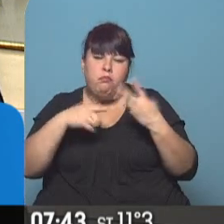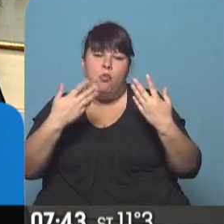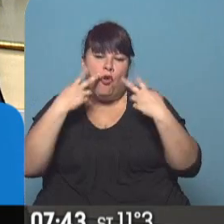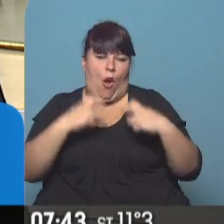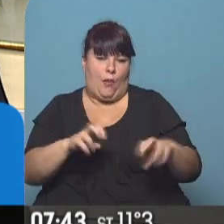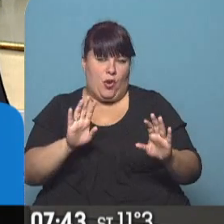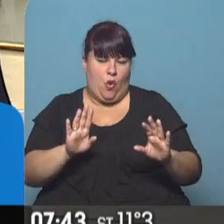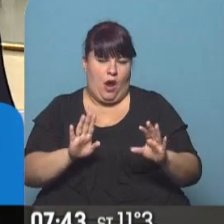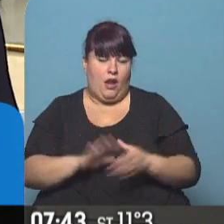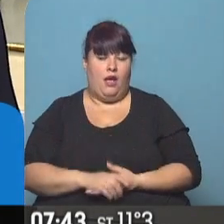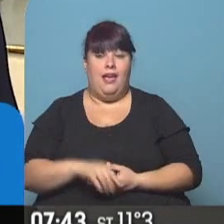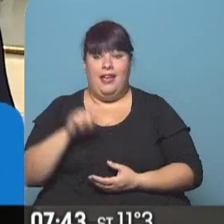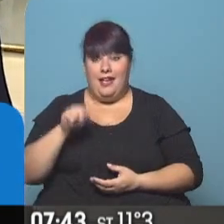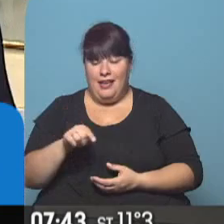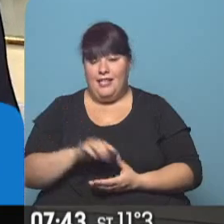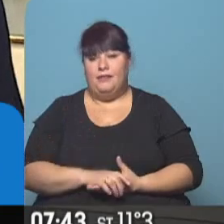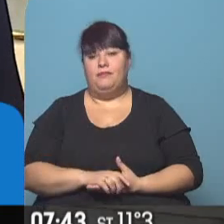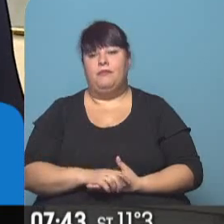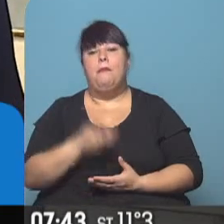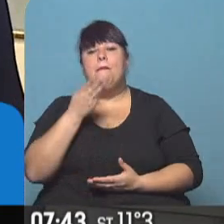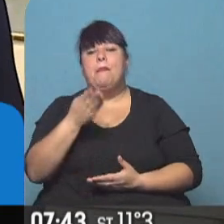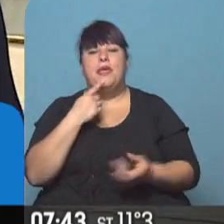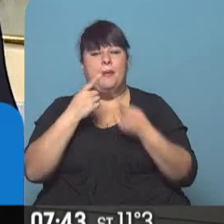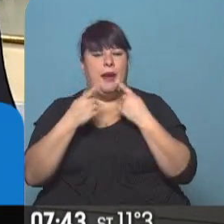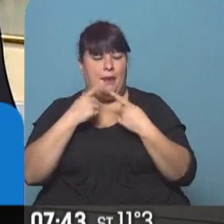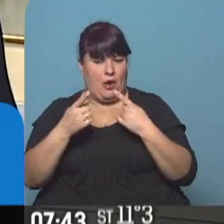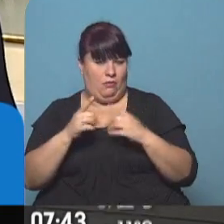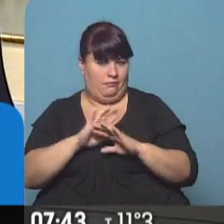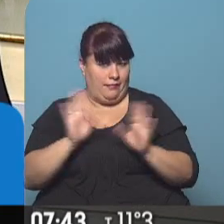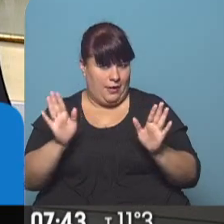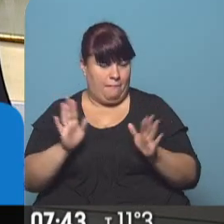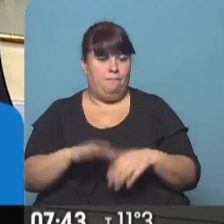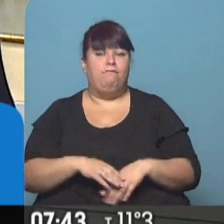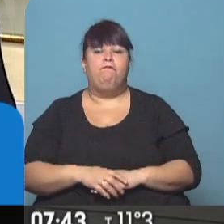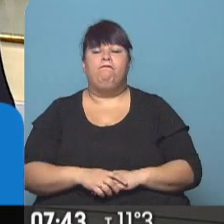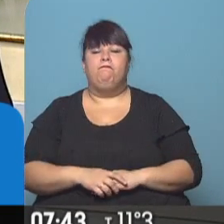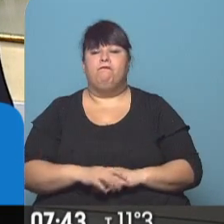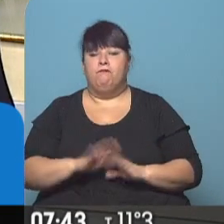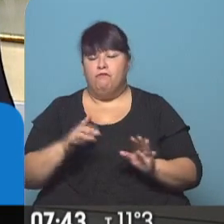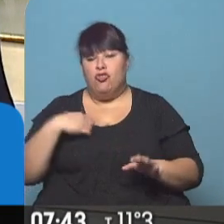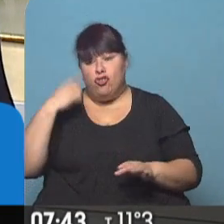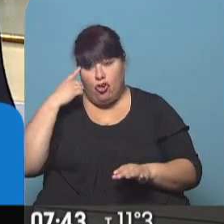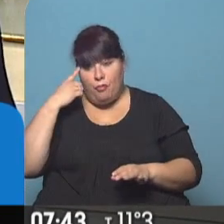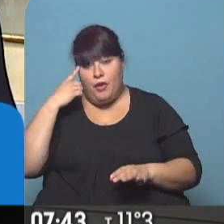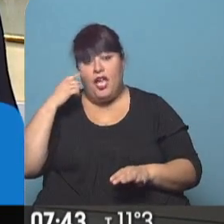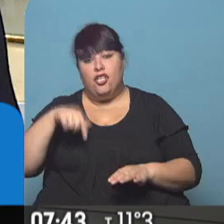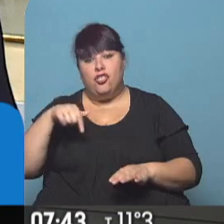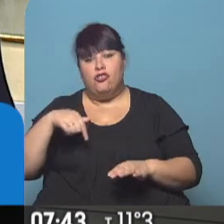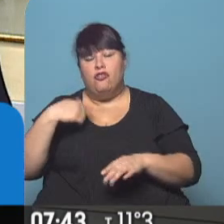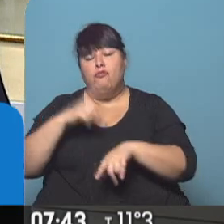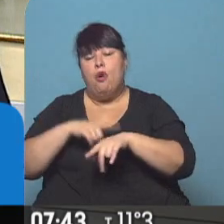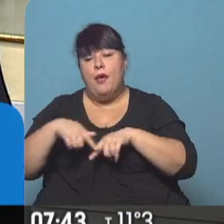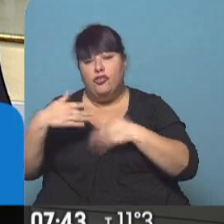investigue esto es empleo de indagatoria ni más ni menos así que creo que estamos en la génesis